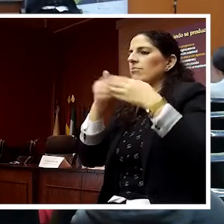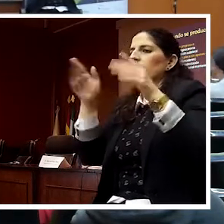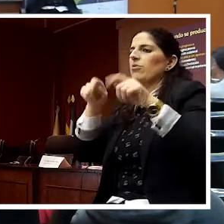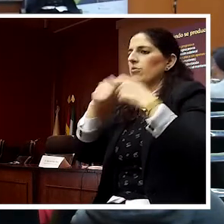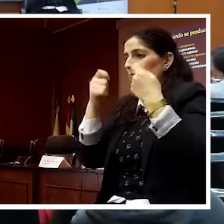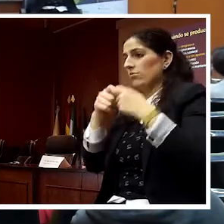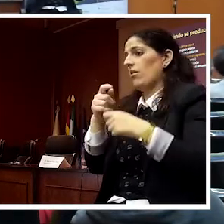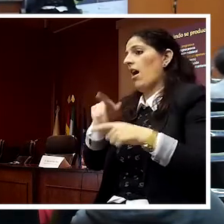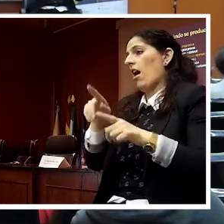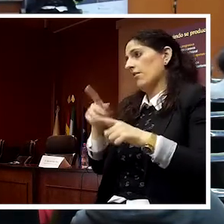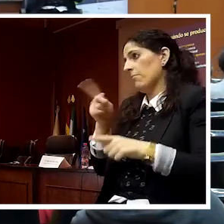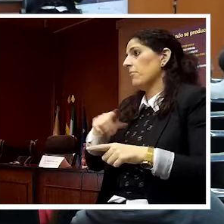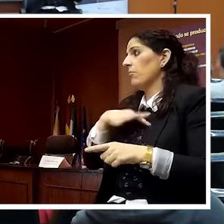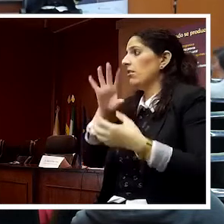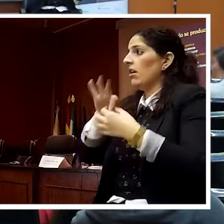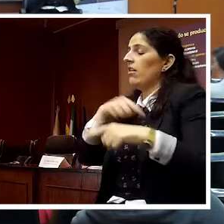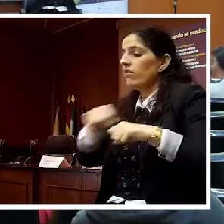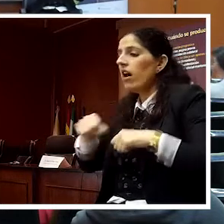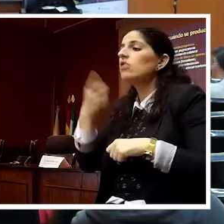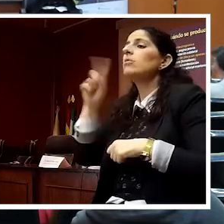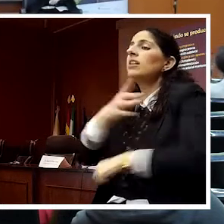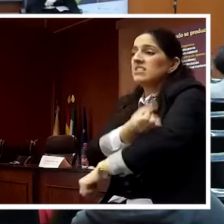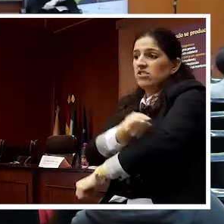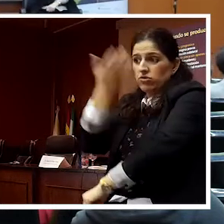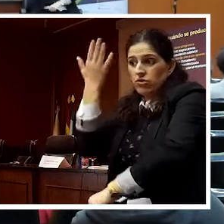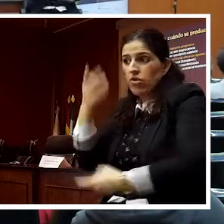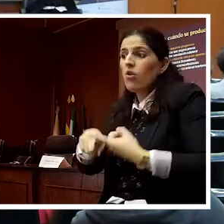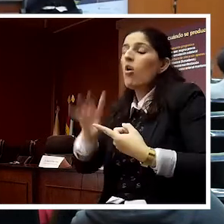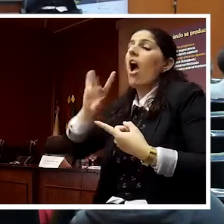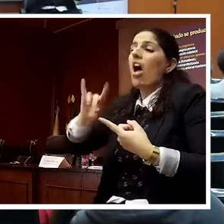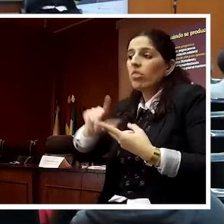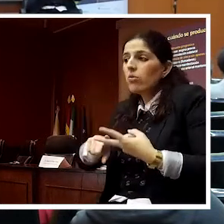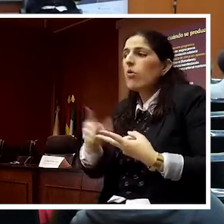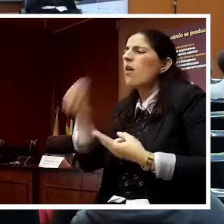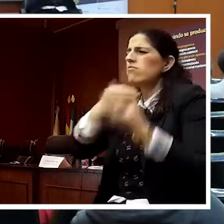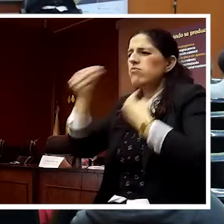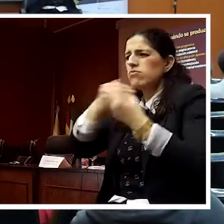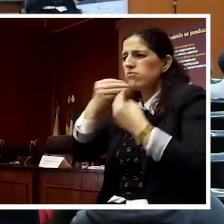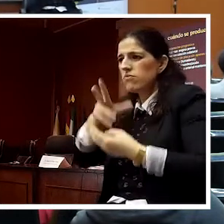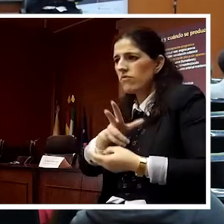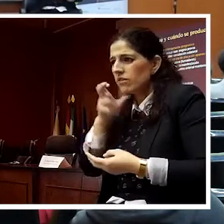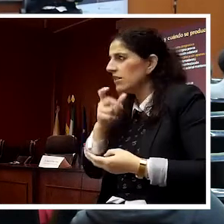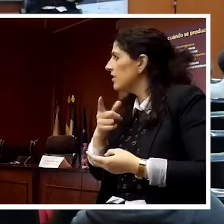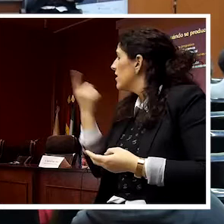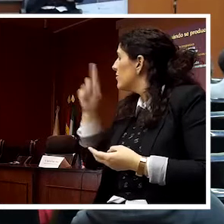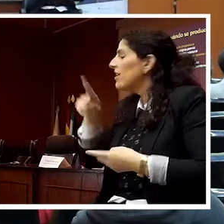diabética, una crisis hipertensiva, excesos alimenticios, el frío que estamos